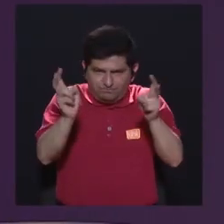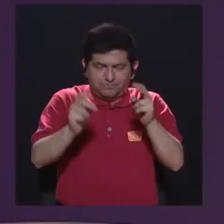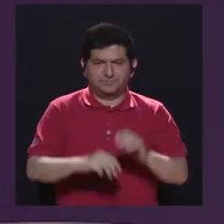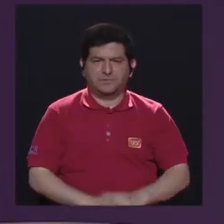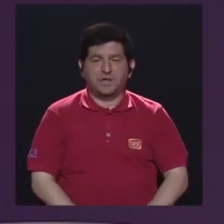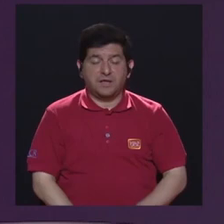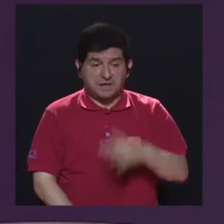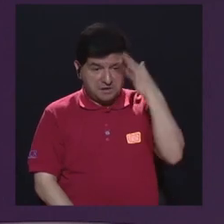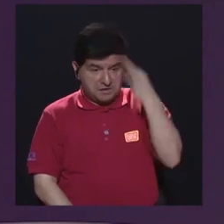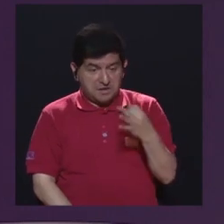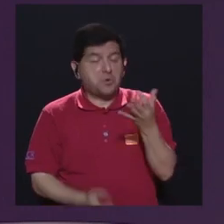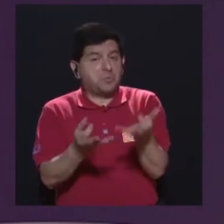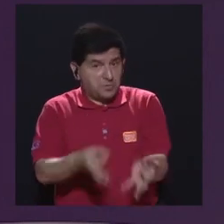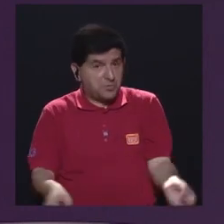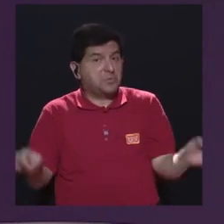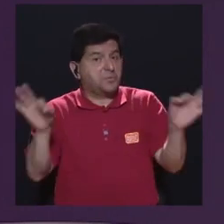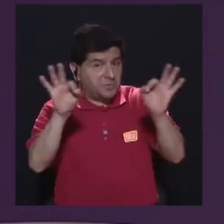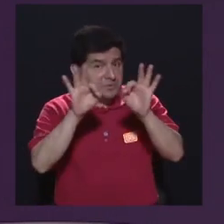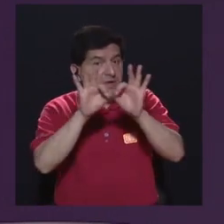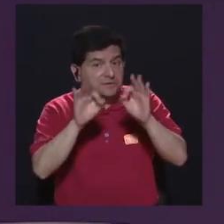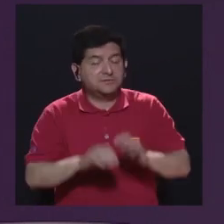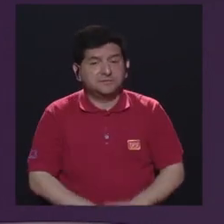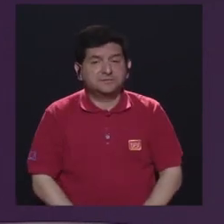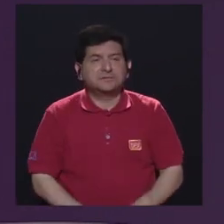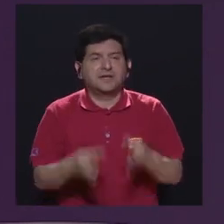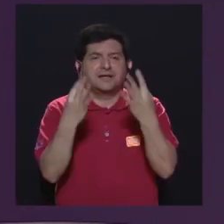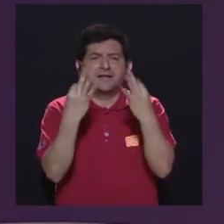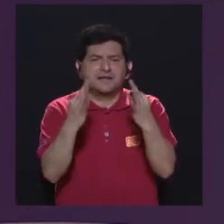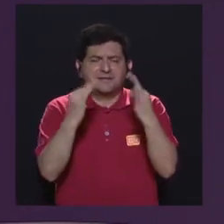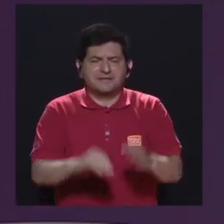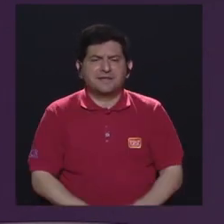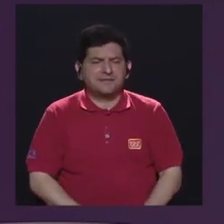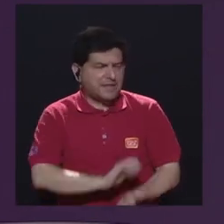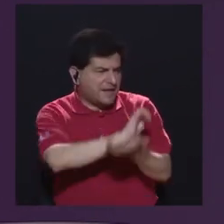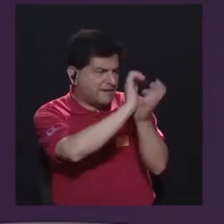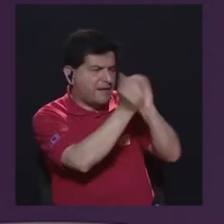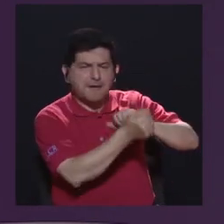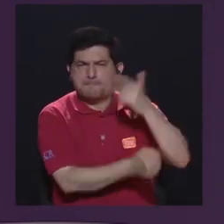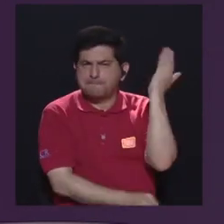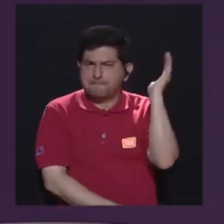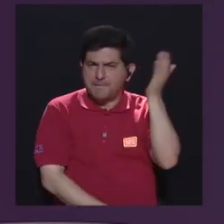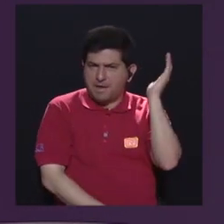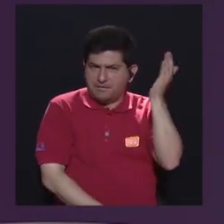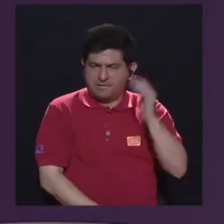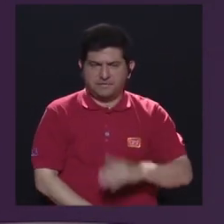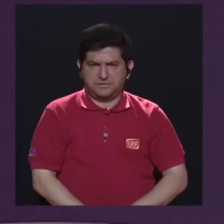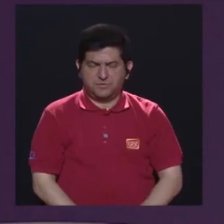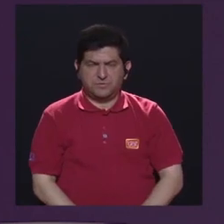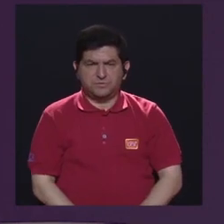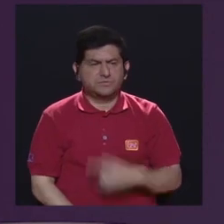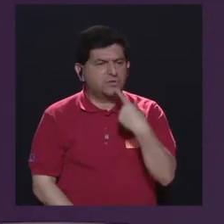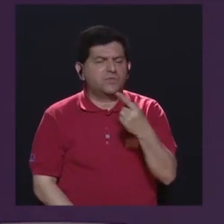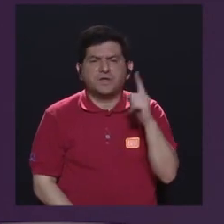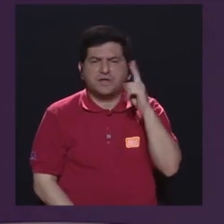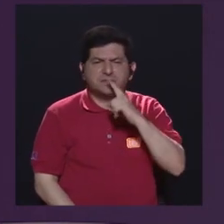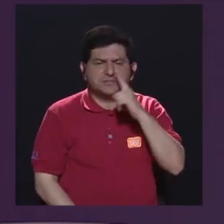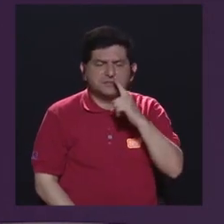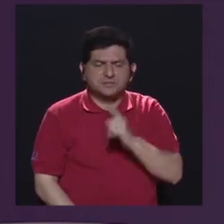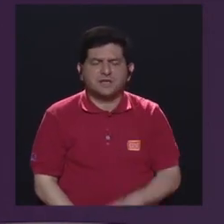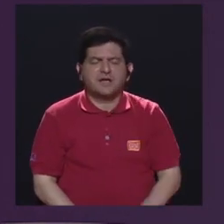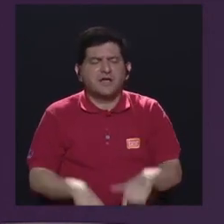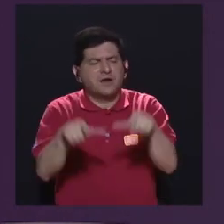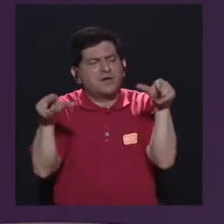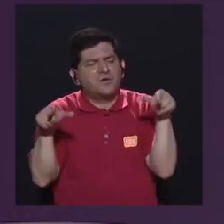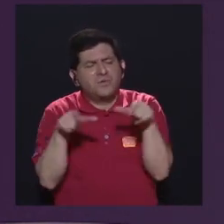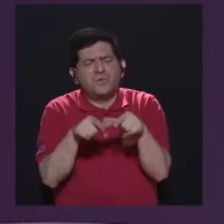que es un punto bien importante, pues como el darle una vuelta a ese discurso de que la prostituta siempre va a tener un lugar